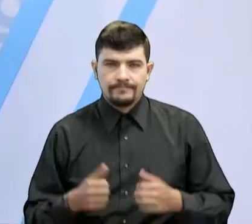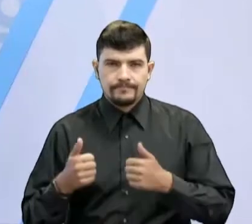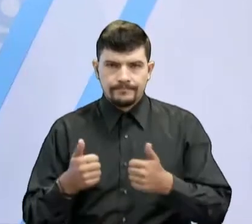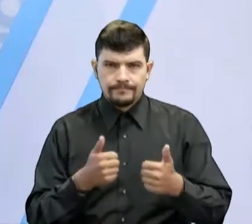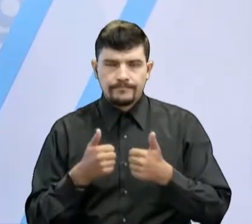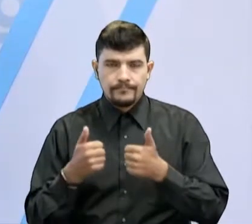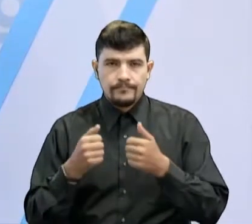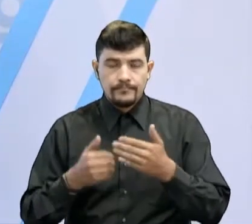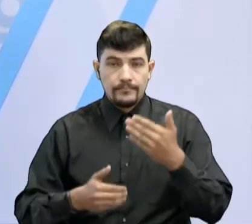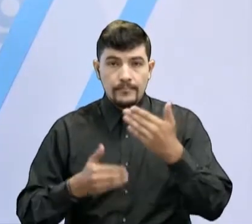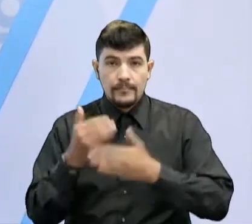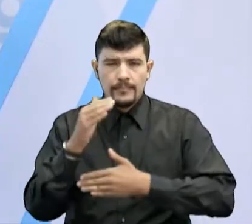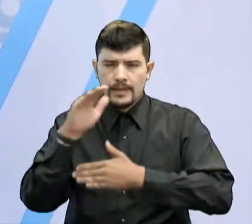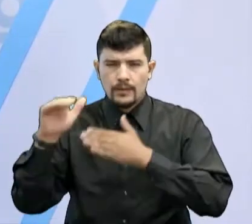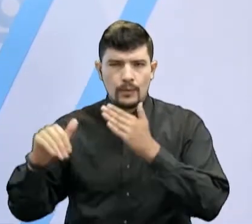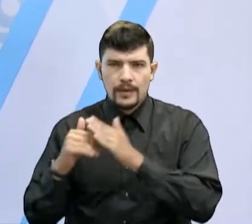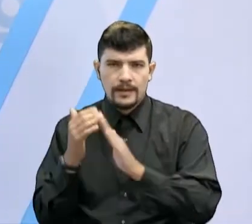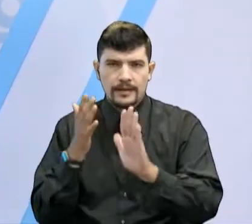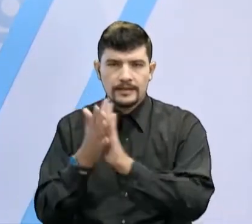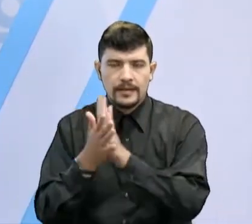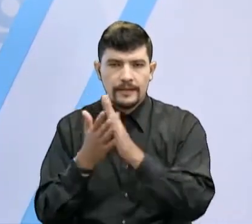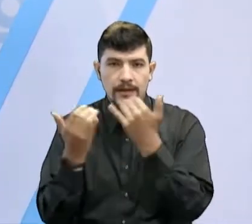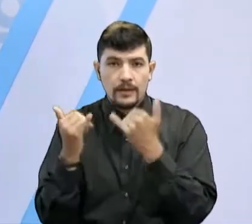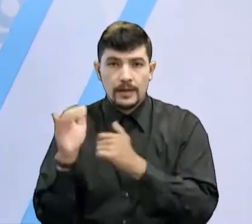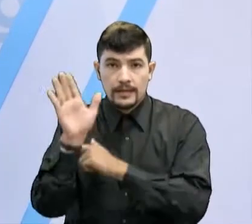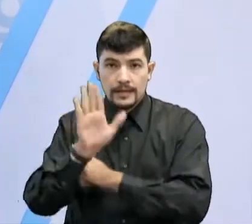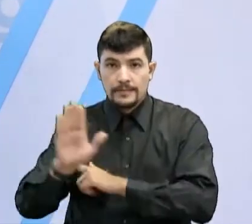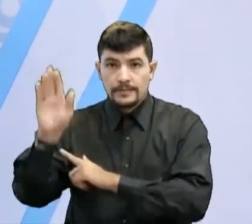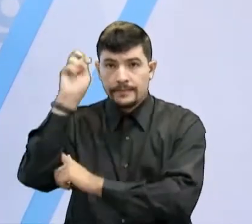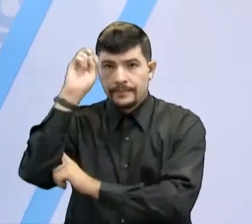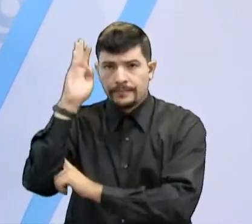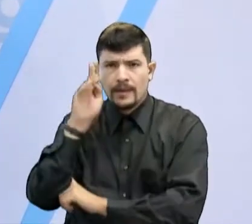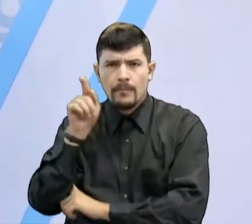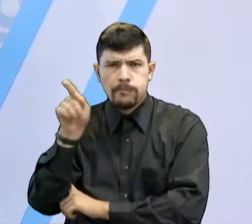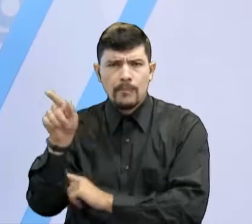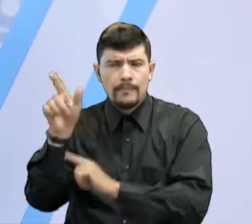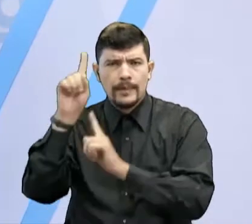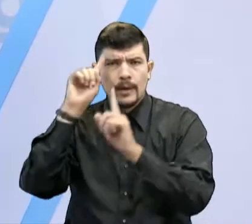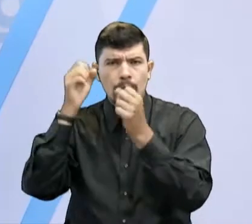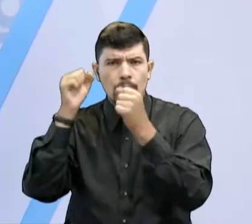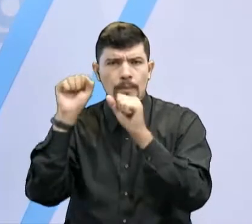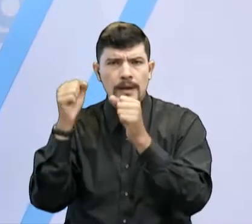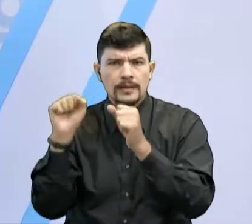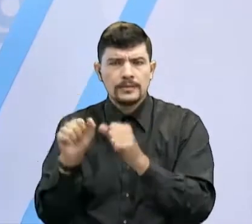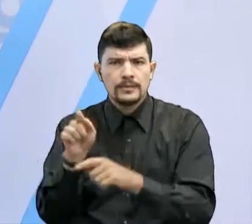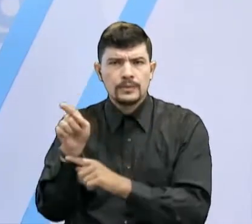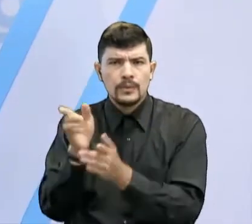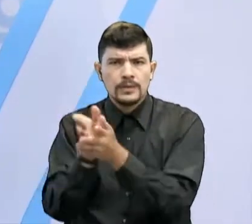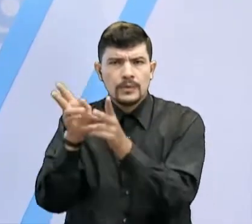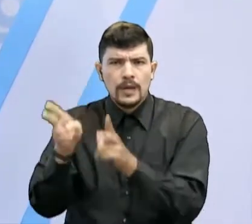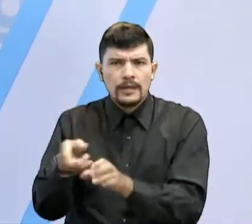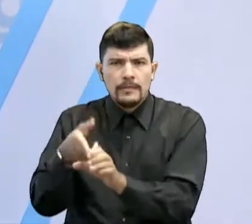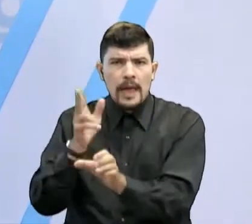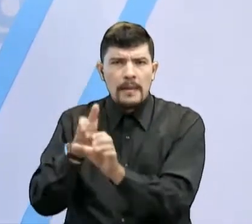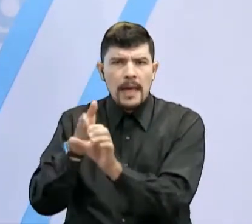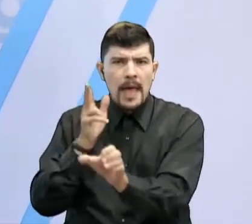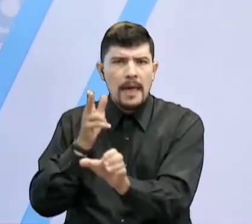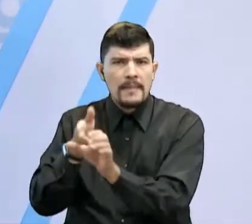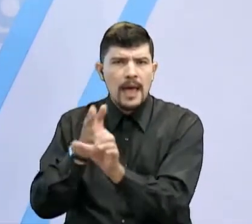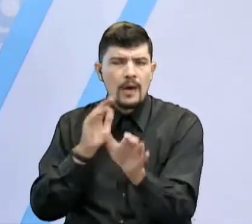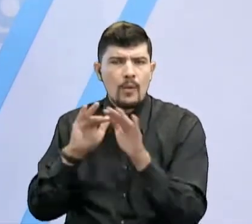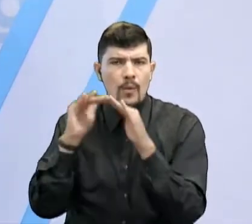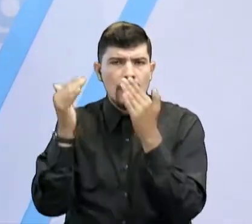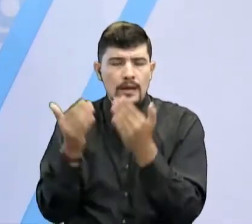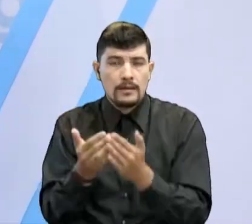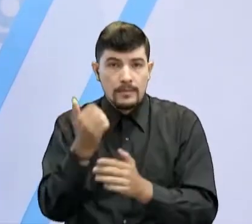Iniciamos con toda la información y hablamos ahora de Norte de Santander porque hay preocupación al parecer por el aumento de la deserción escolar y es que según los docentes más